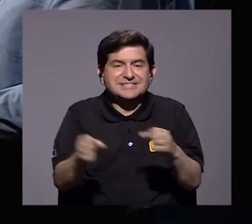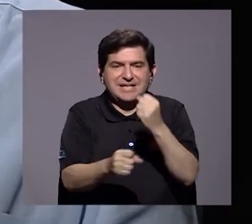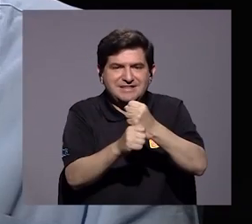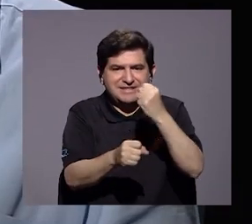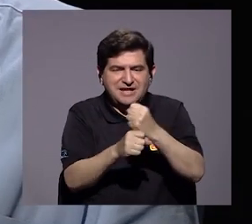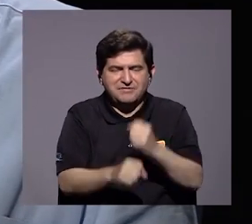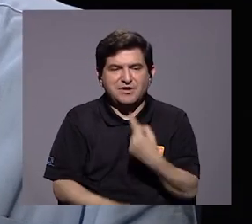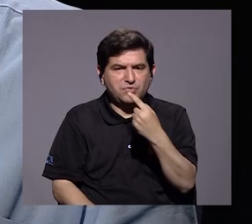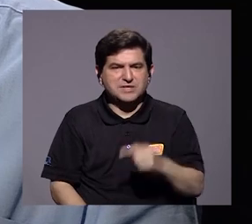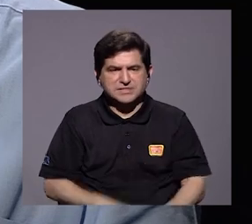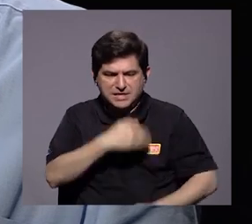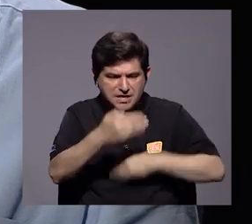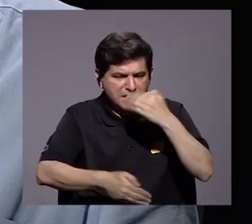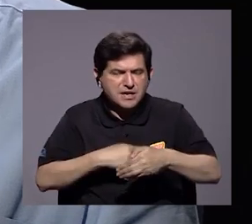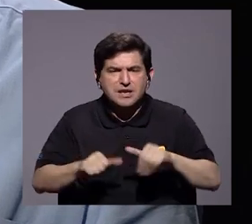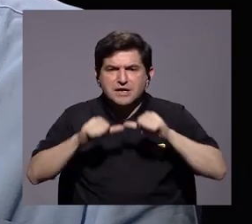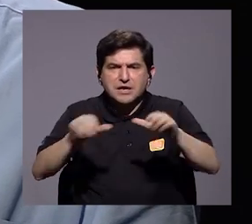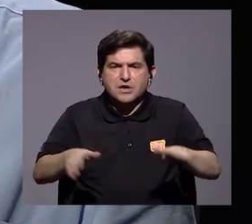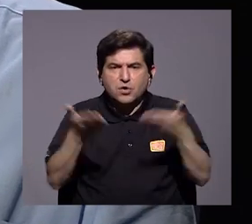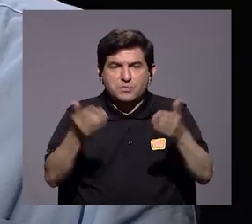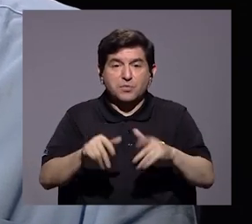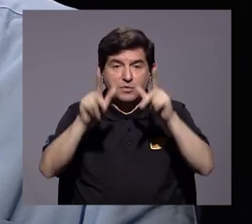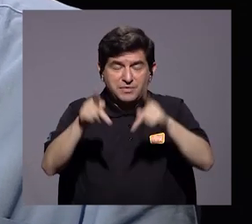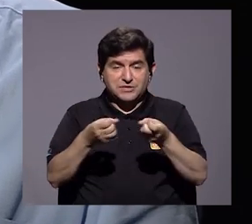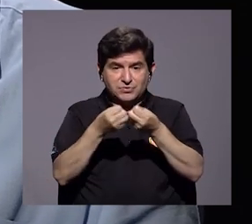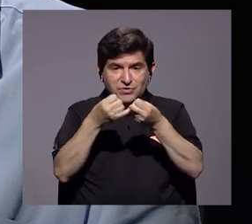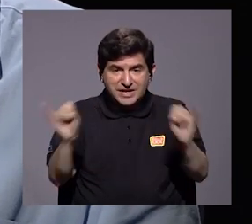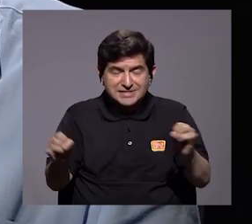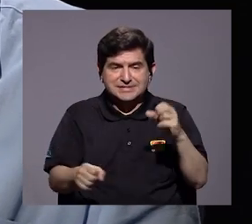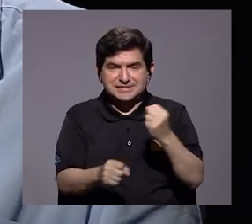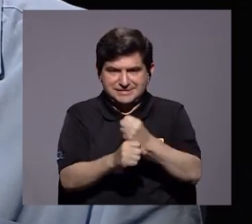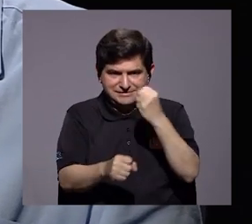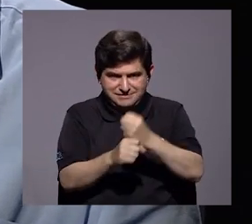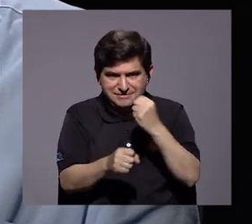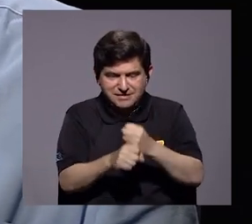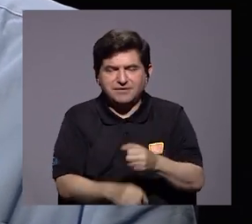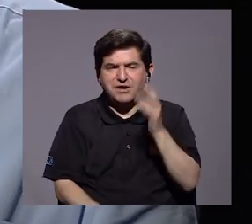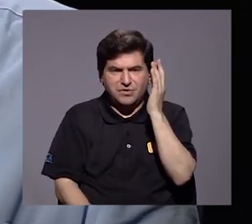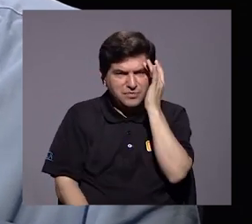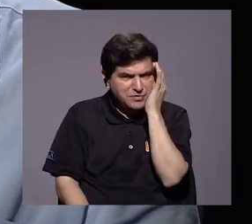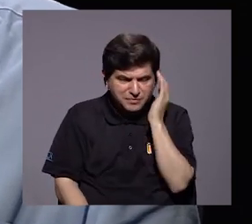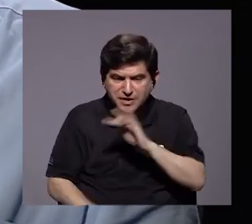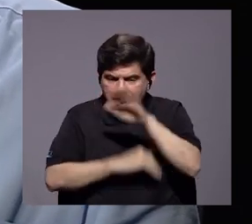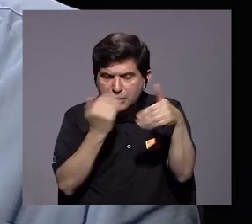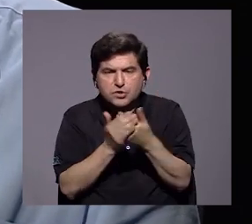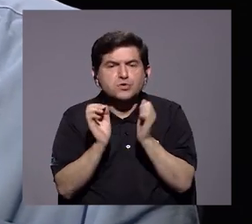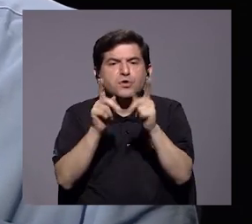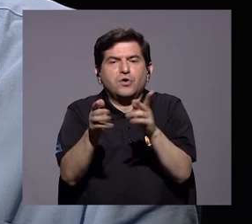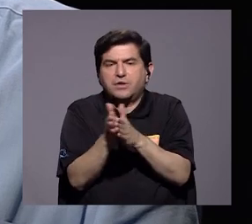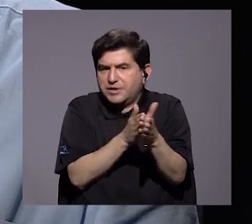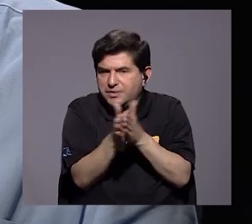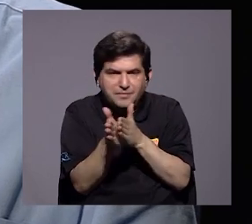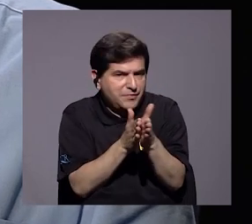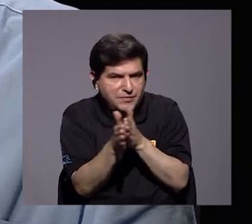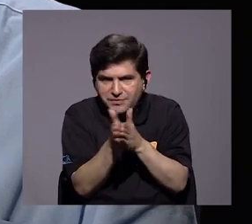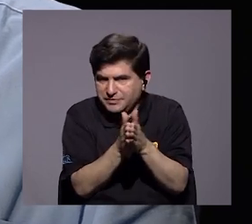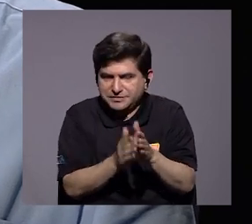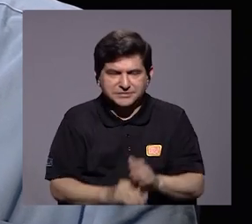bueno la las personas que están en situación de desempleado tienen que preocuparse por aprovechar todas las oportunidades de